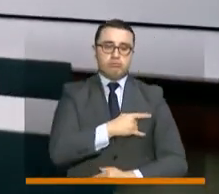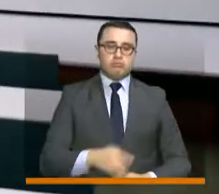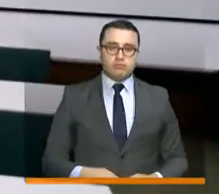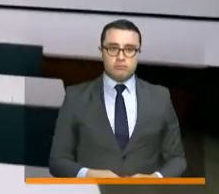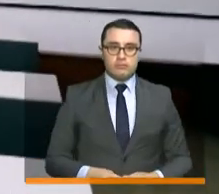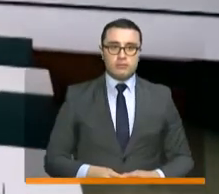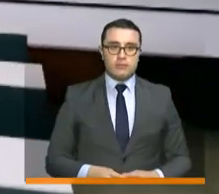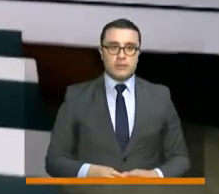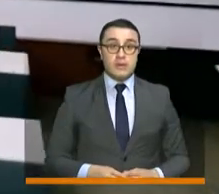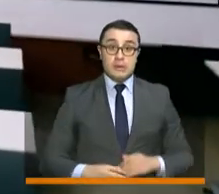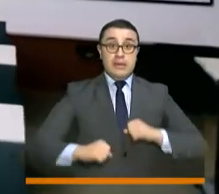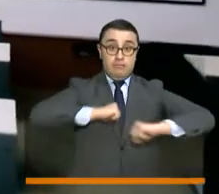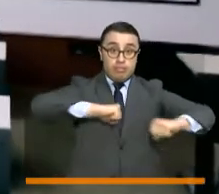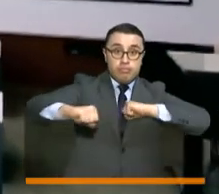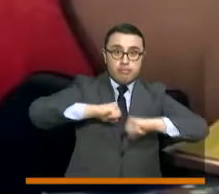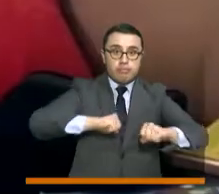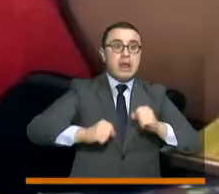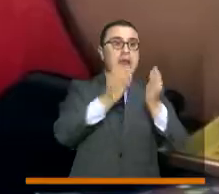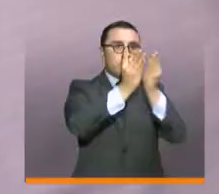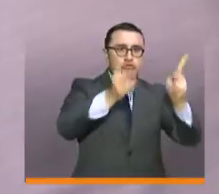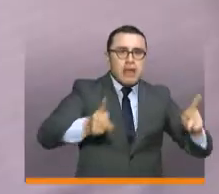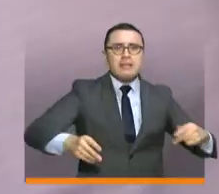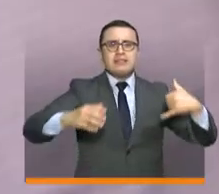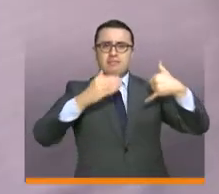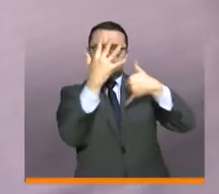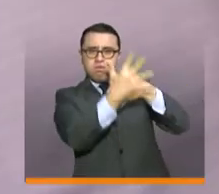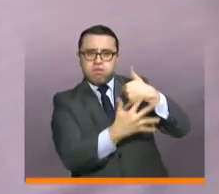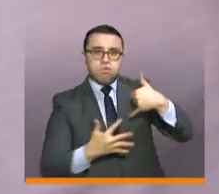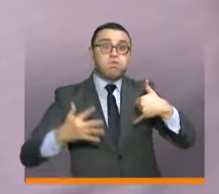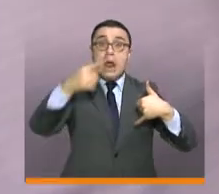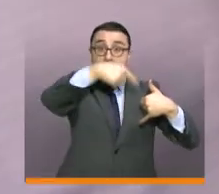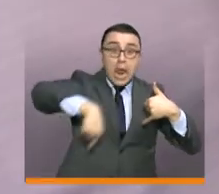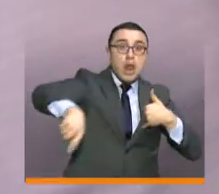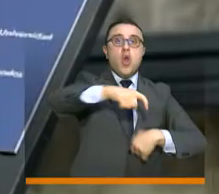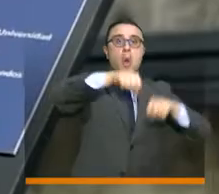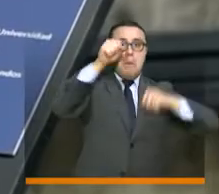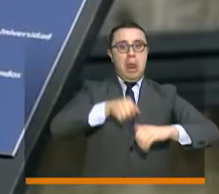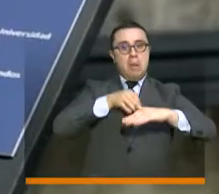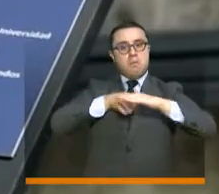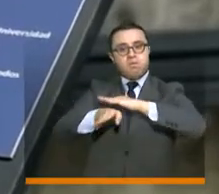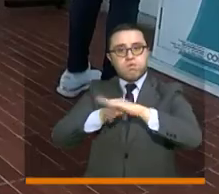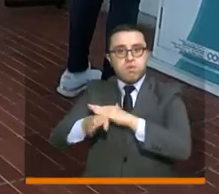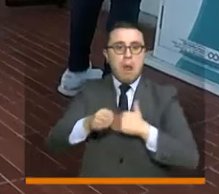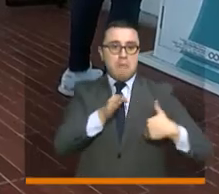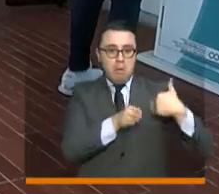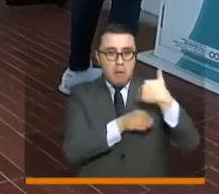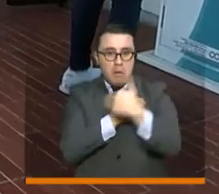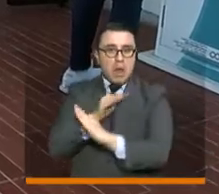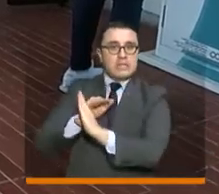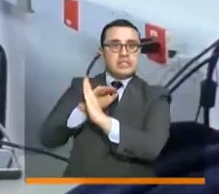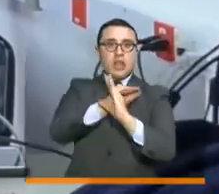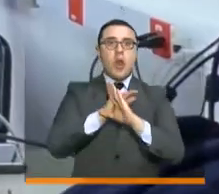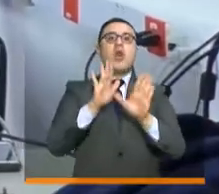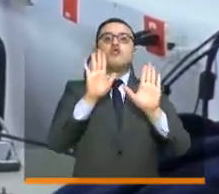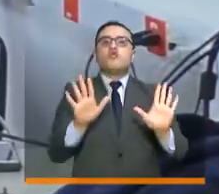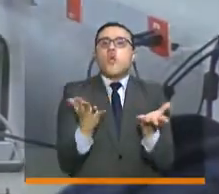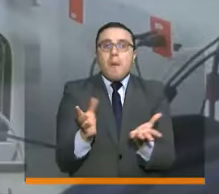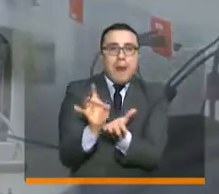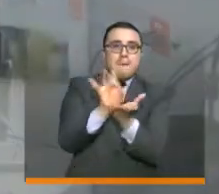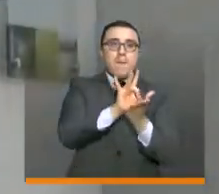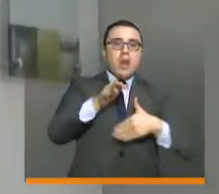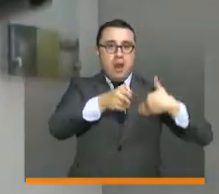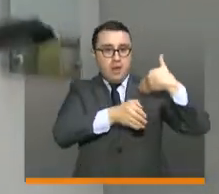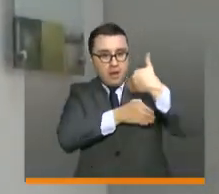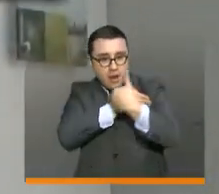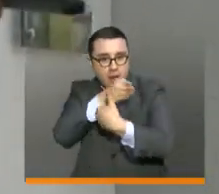Estas acciones permiten que más estudiantes de todo el país puedan regresar de manera gradual y segura a las aulas bajo el modelo de alternancia, a la